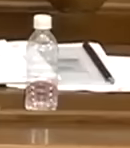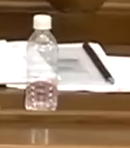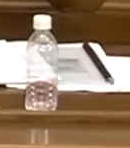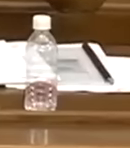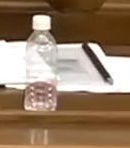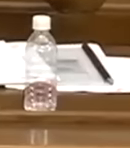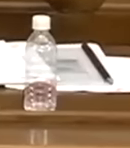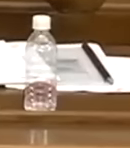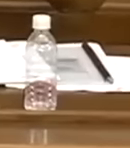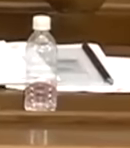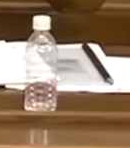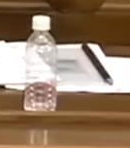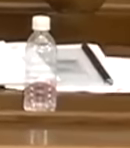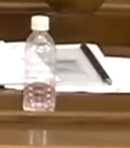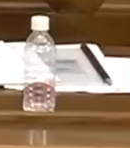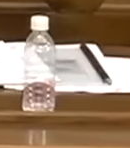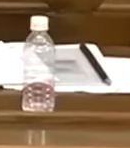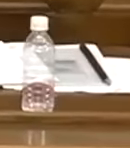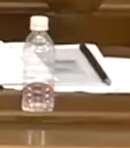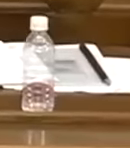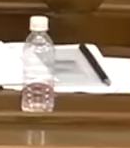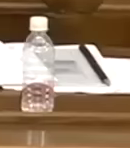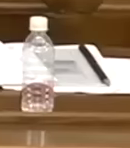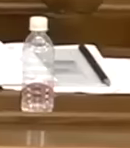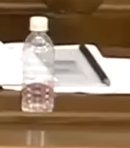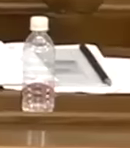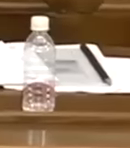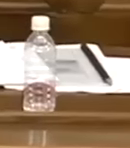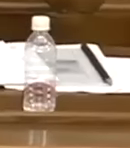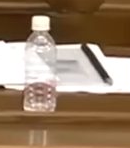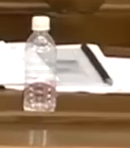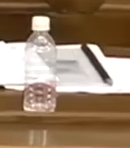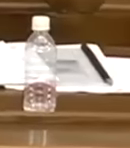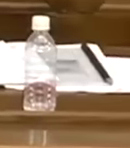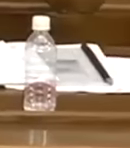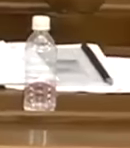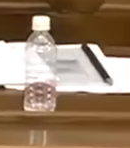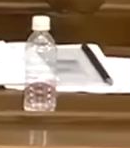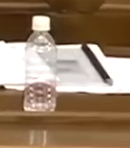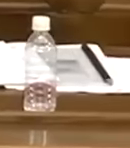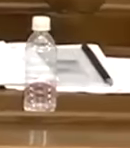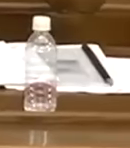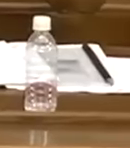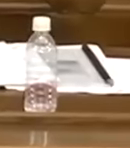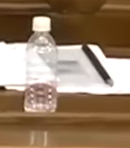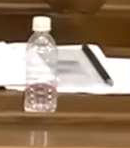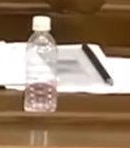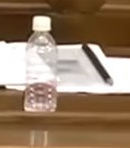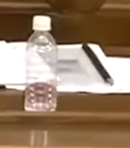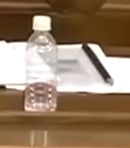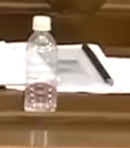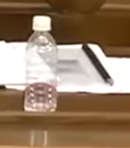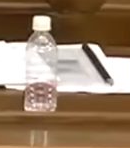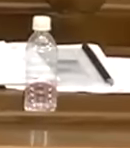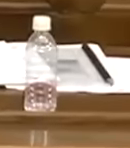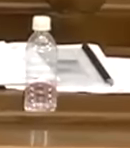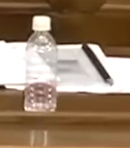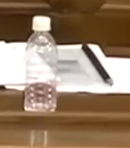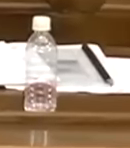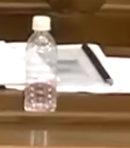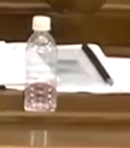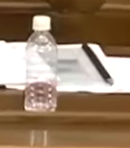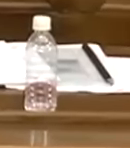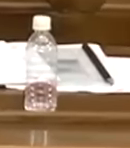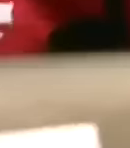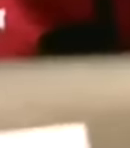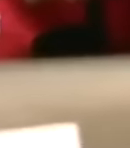ley, de la democracia y de la paz. Ha sido nuestra Constitución. Y esta misma Constitución dice cuáles son